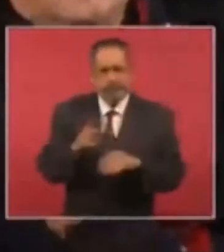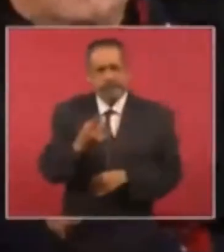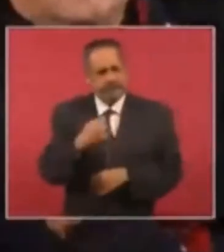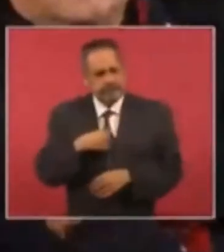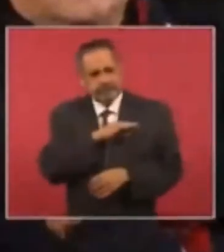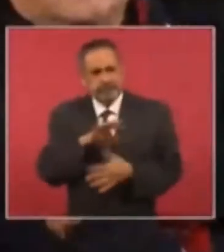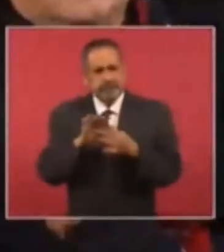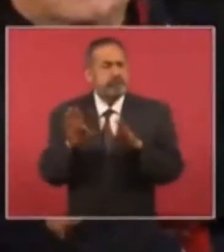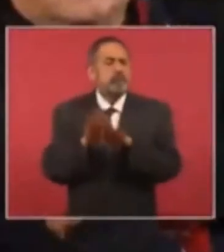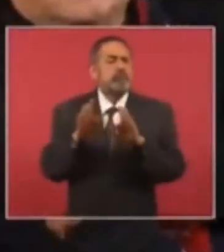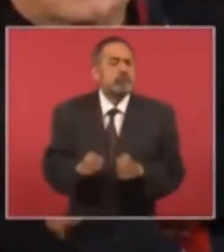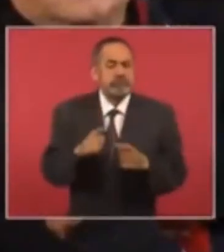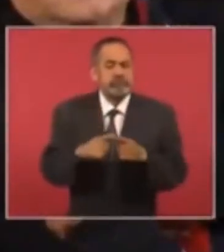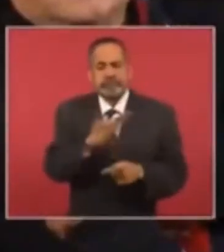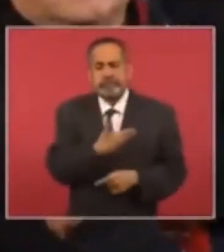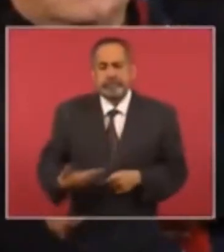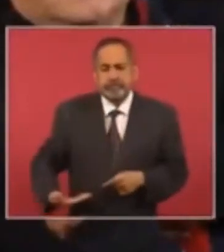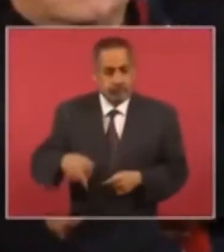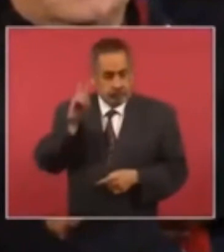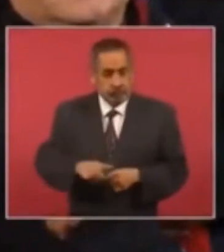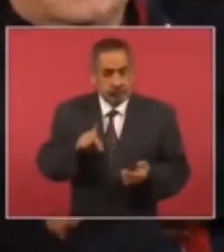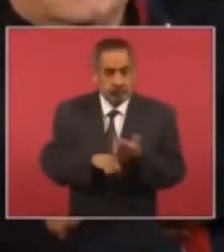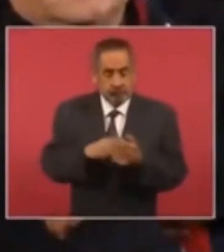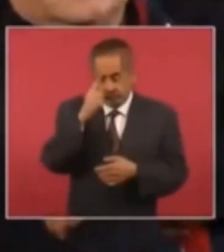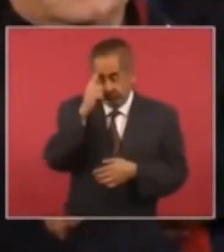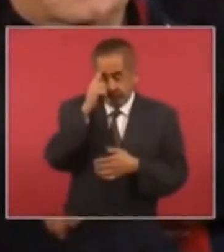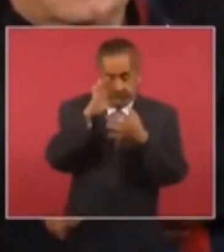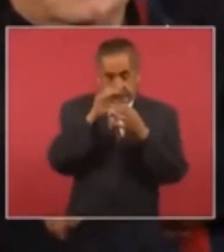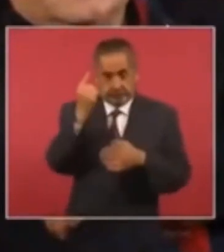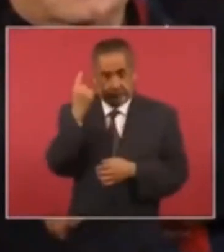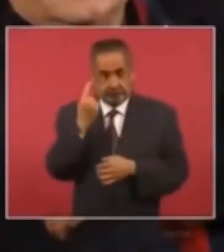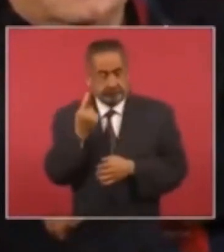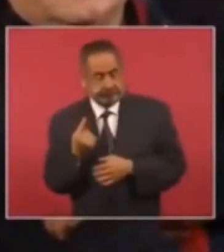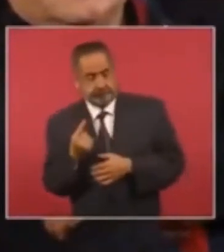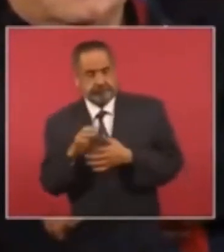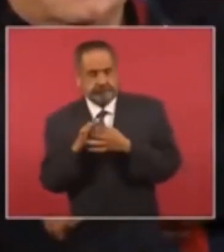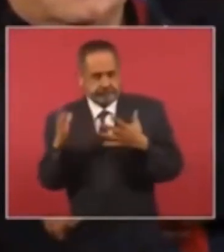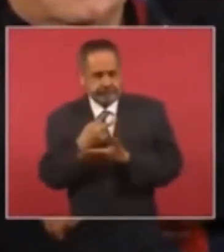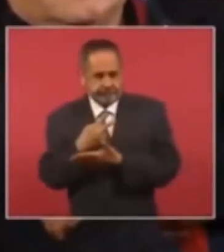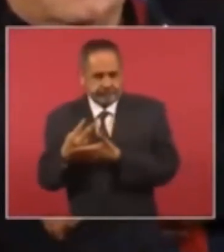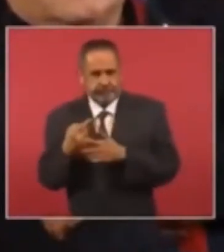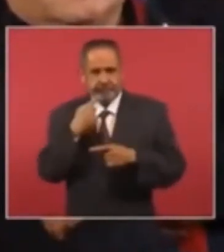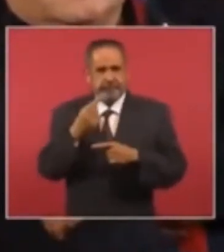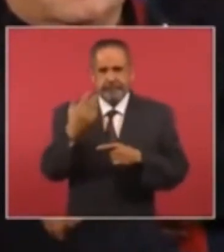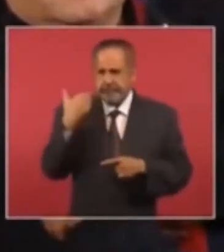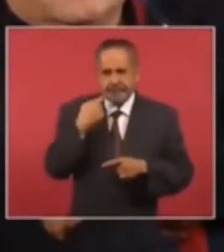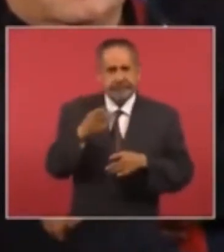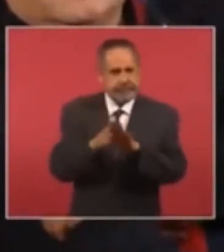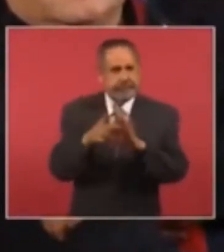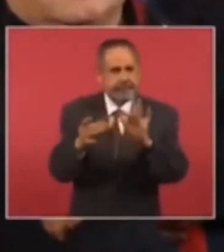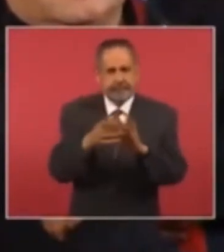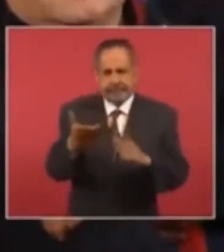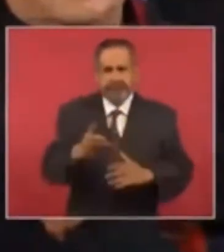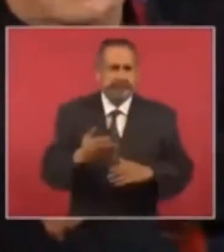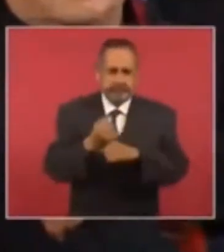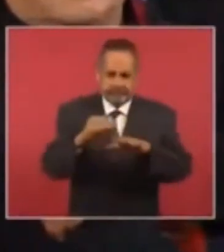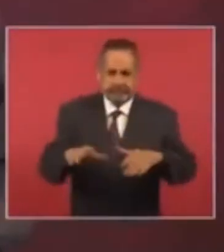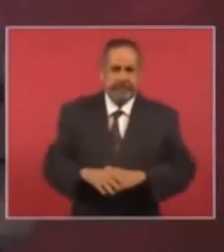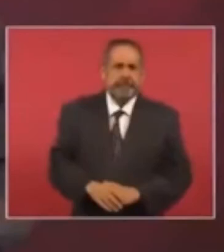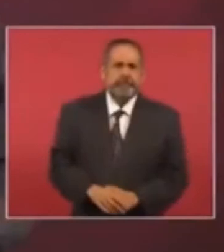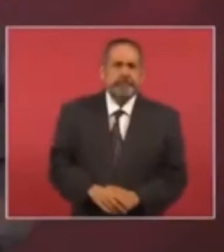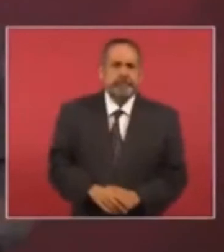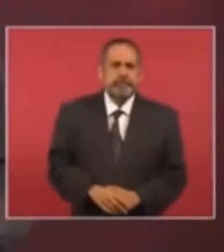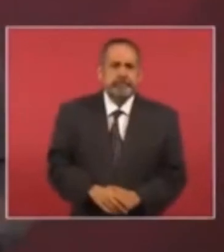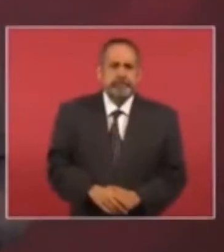poco más de detalles si realmente el presidente sufrió este desvanecimiento del que se ha hablado en las últimas horas? No sé si nos pudiera dar más información al